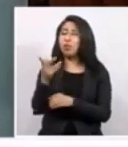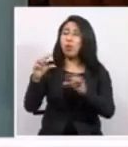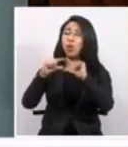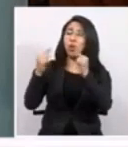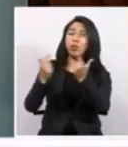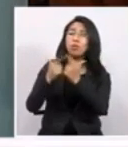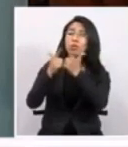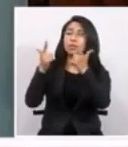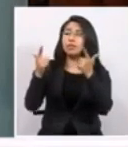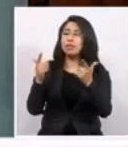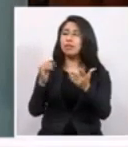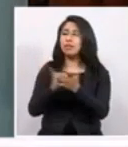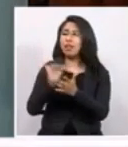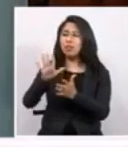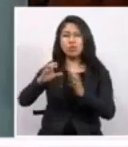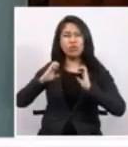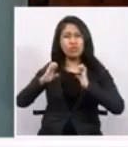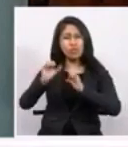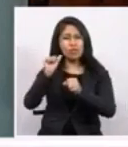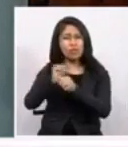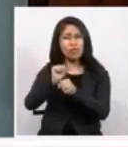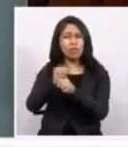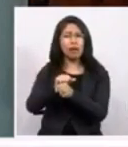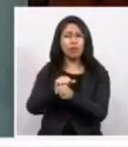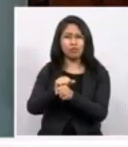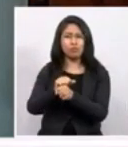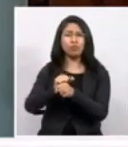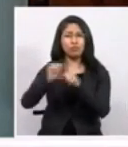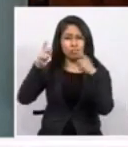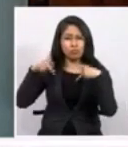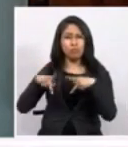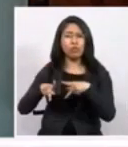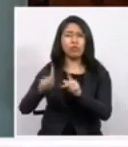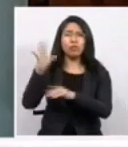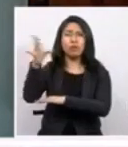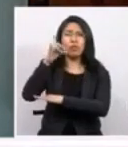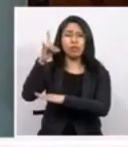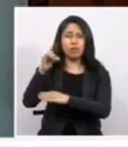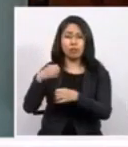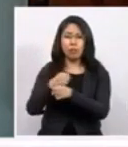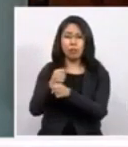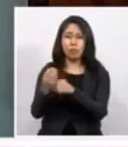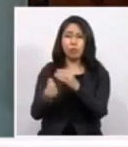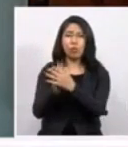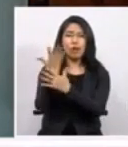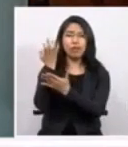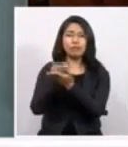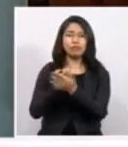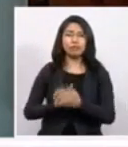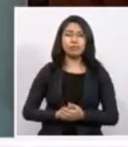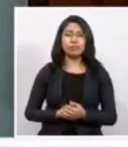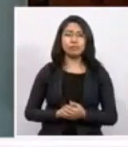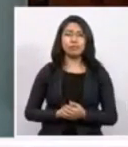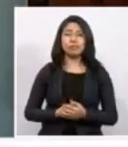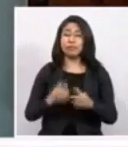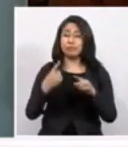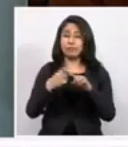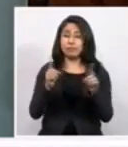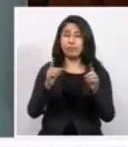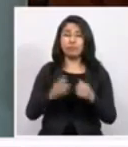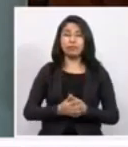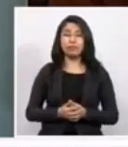mayorías que con el esfuerzo de su trabajo hacen posible la Bolivia de todos los días. Sin